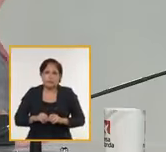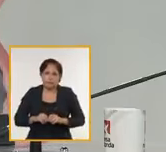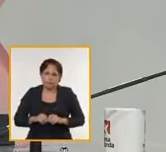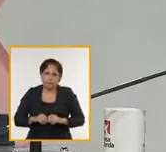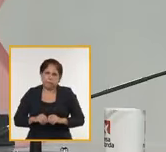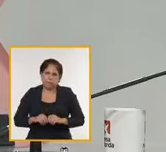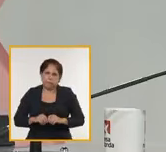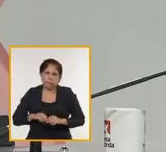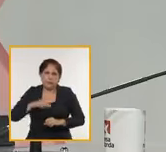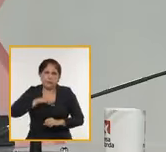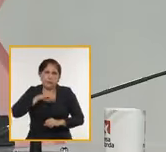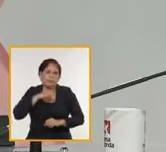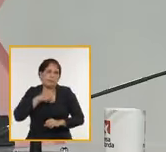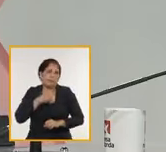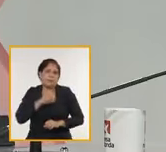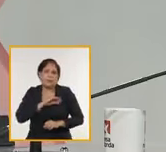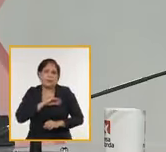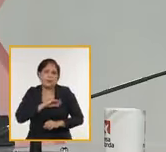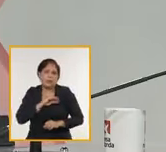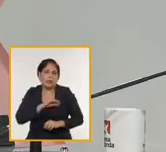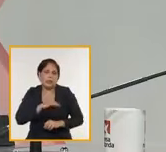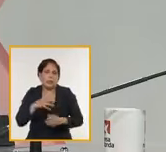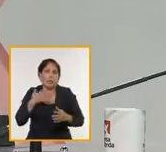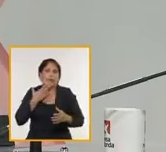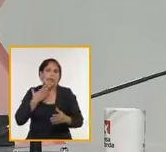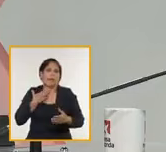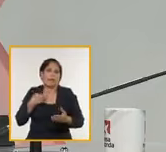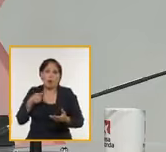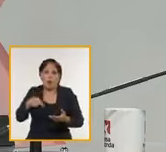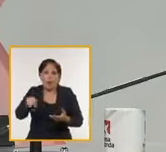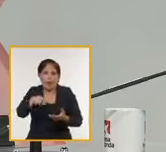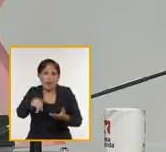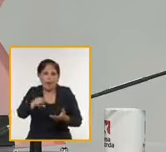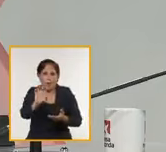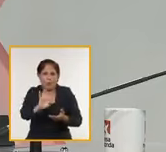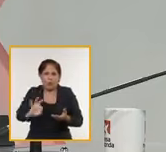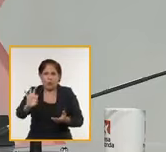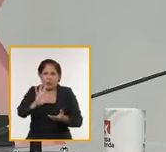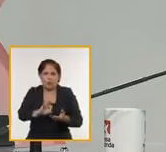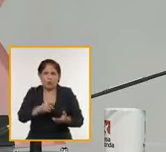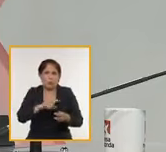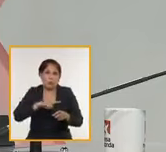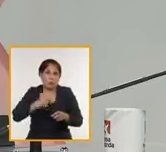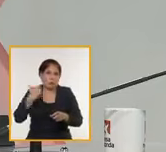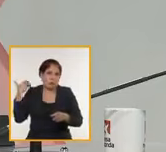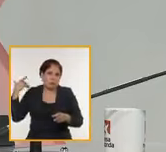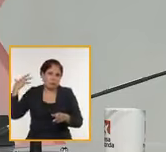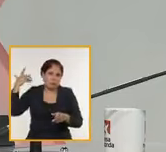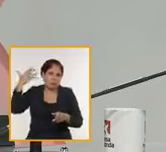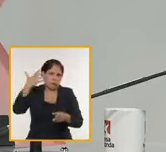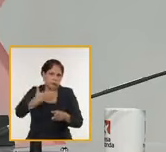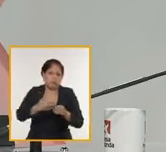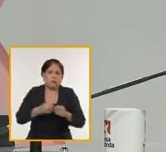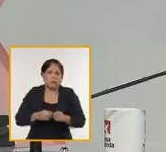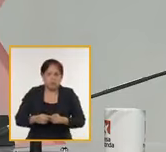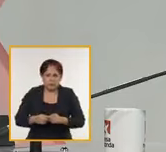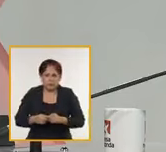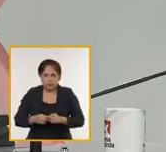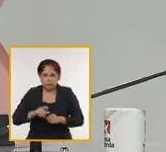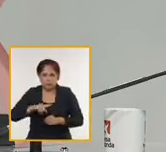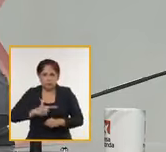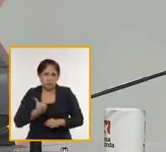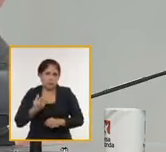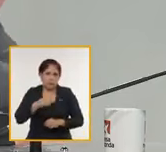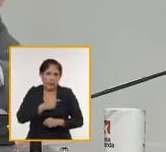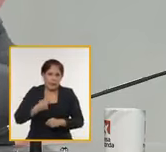yo siento, ¿no?, un espíritu de culturas milenarias, como son la cultura china,